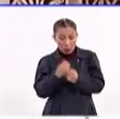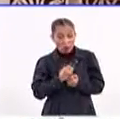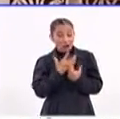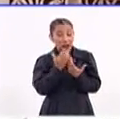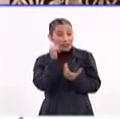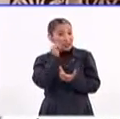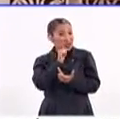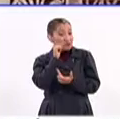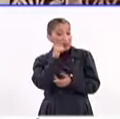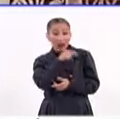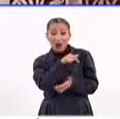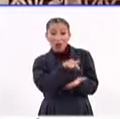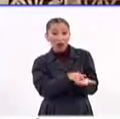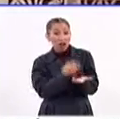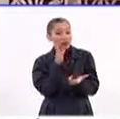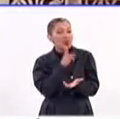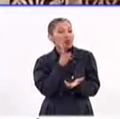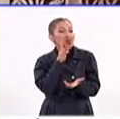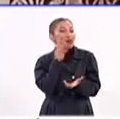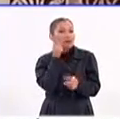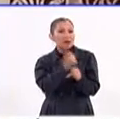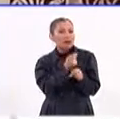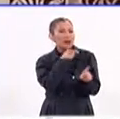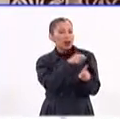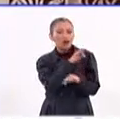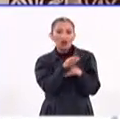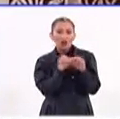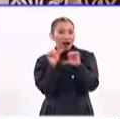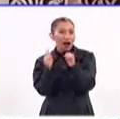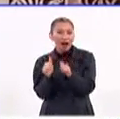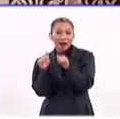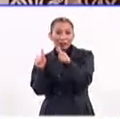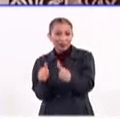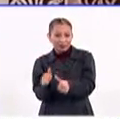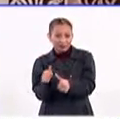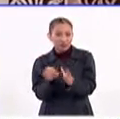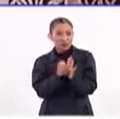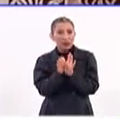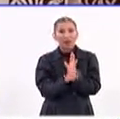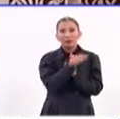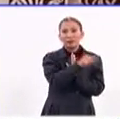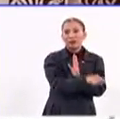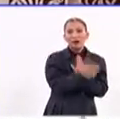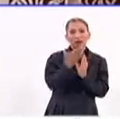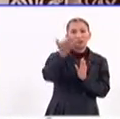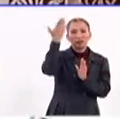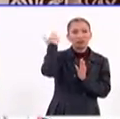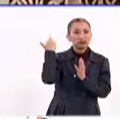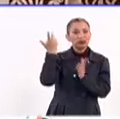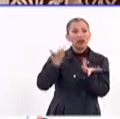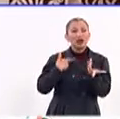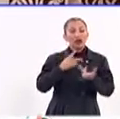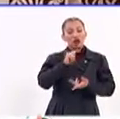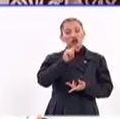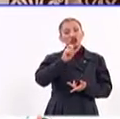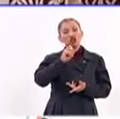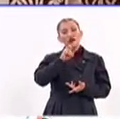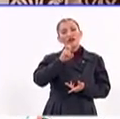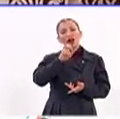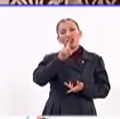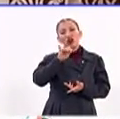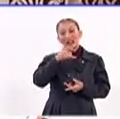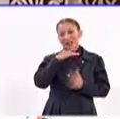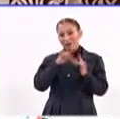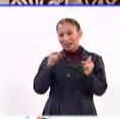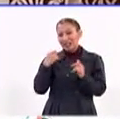poesía siempre ha sido el espacio de experimentación primaria de todas las artes, ¿no? Desde la época de los trovadores, en